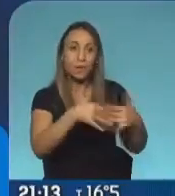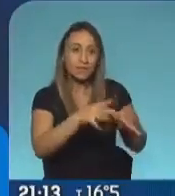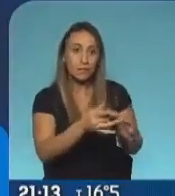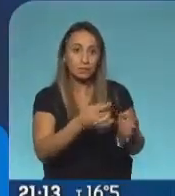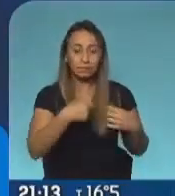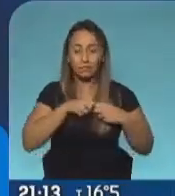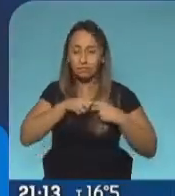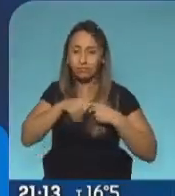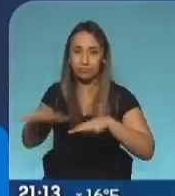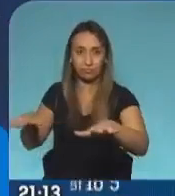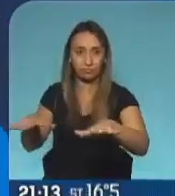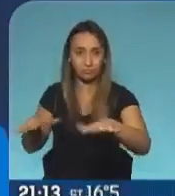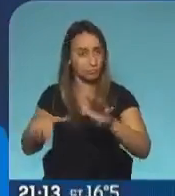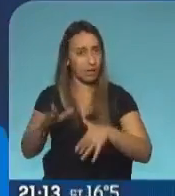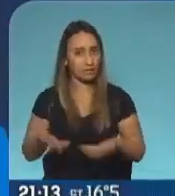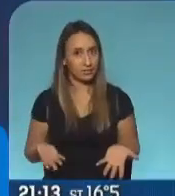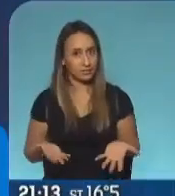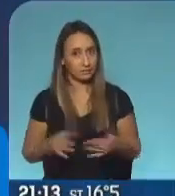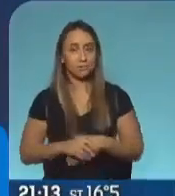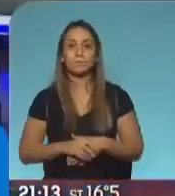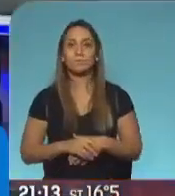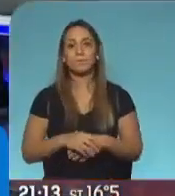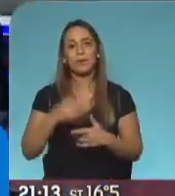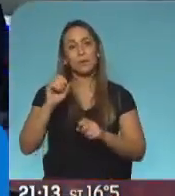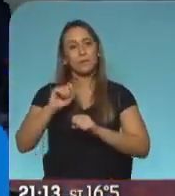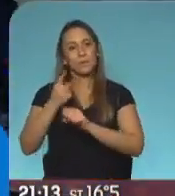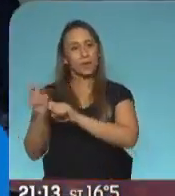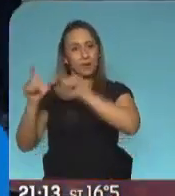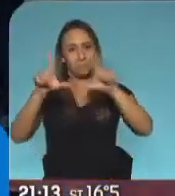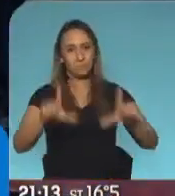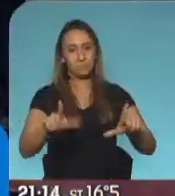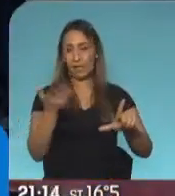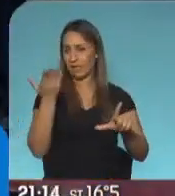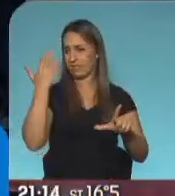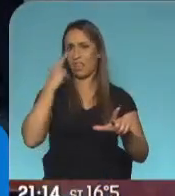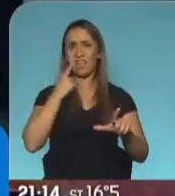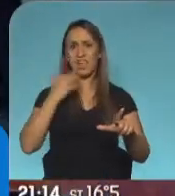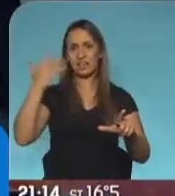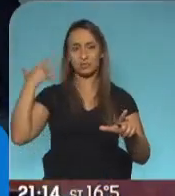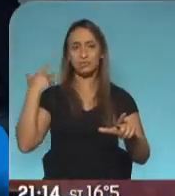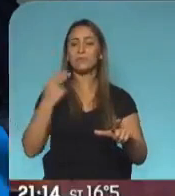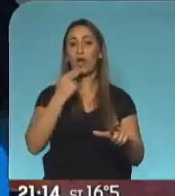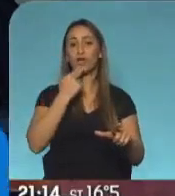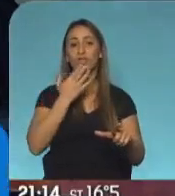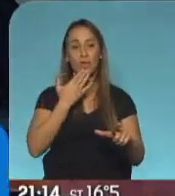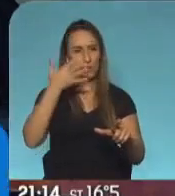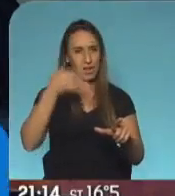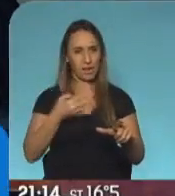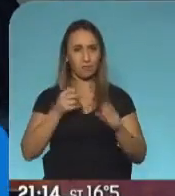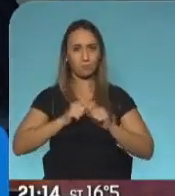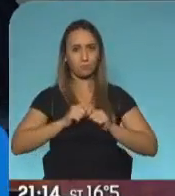más la enfermedad si vemos la lámina de placas y fíjense esto fue reportado hace unos días por el 11 el 11 de abril lo reportaron